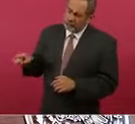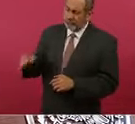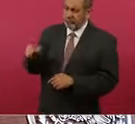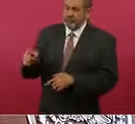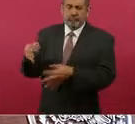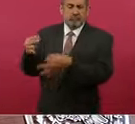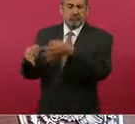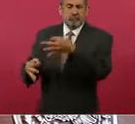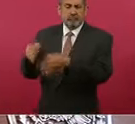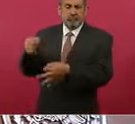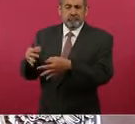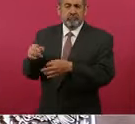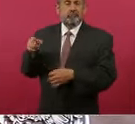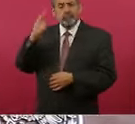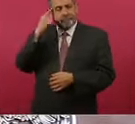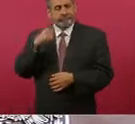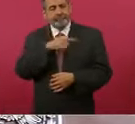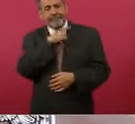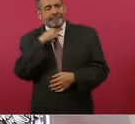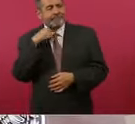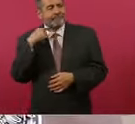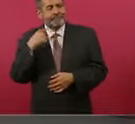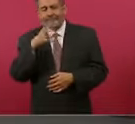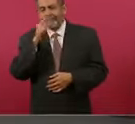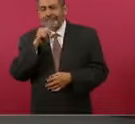no pudiera ser candidato.